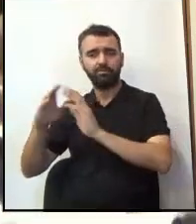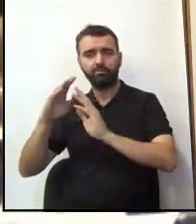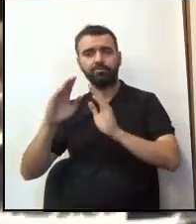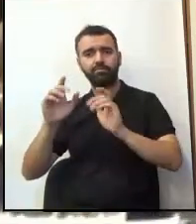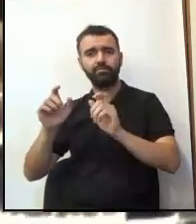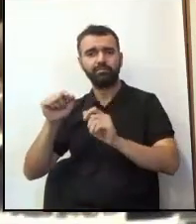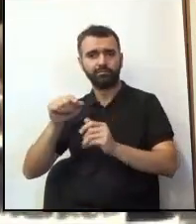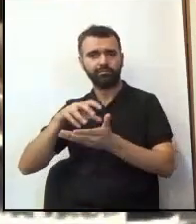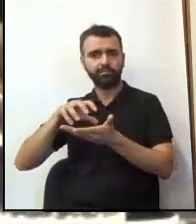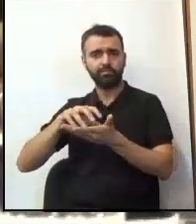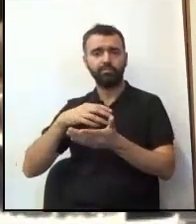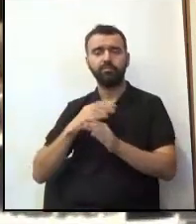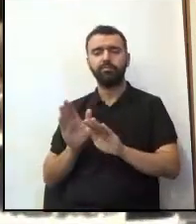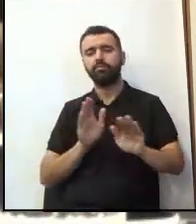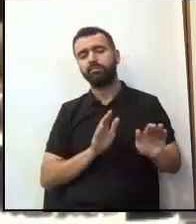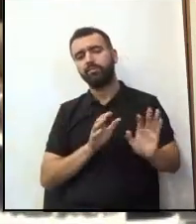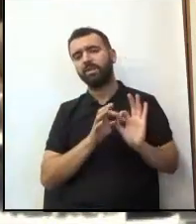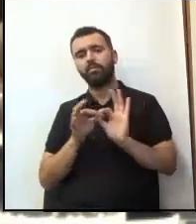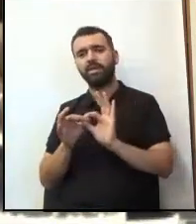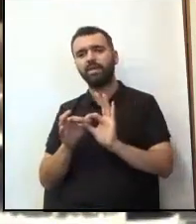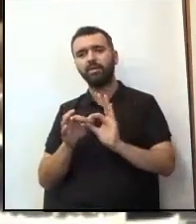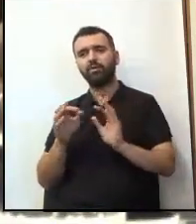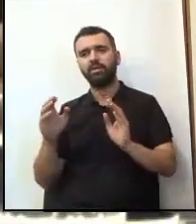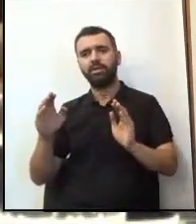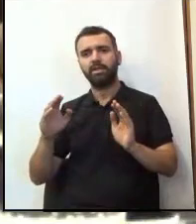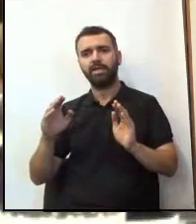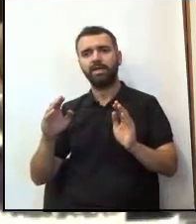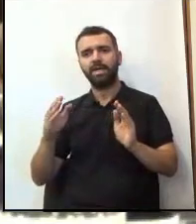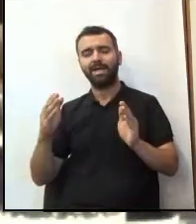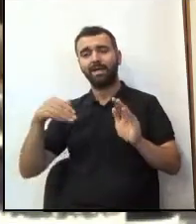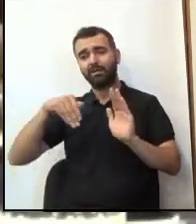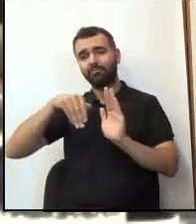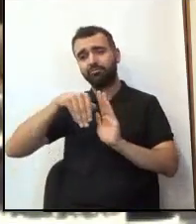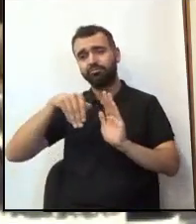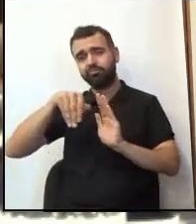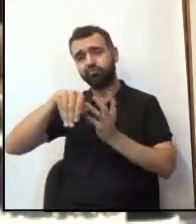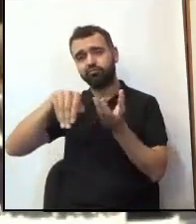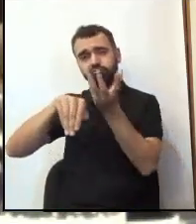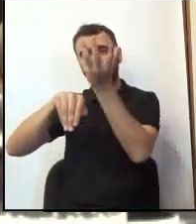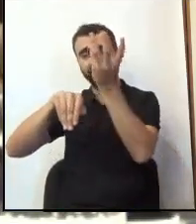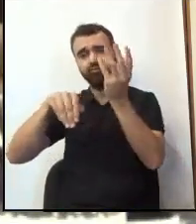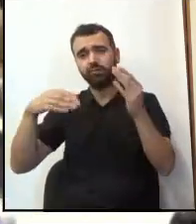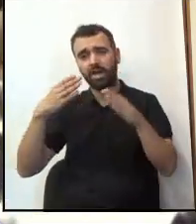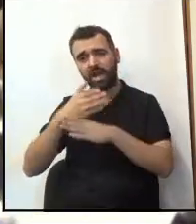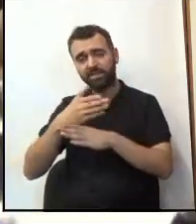bus de adultos mayores del pasado 22 de febrero, hemos